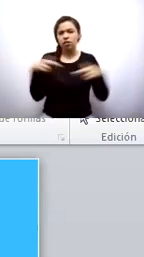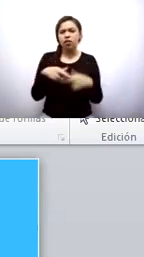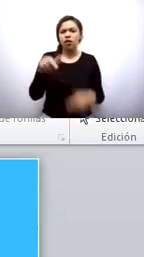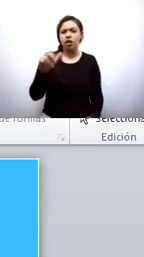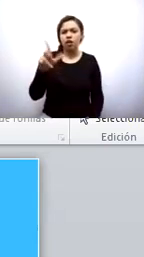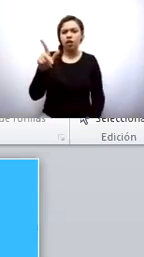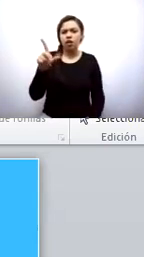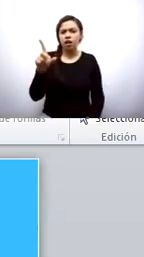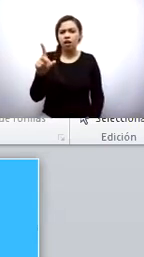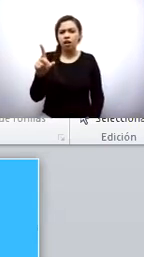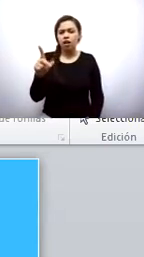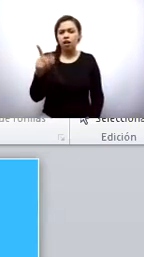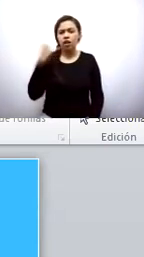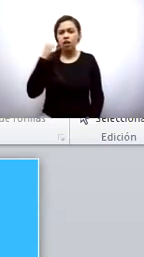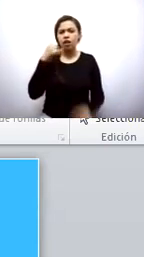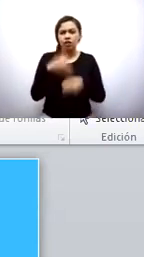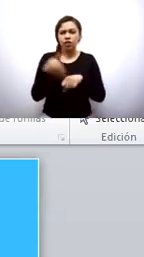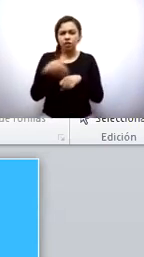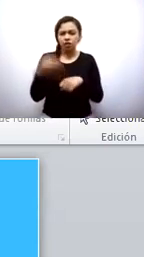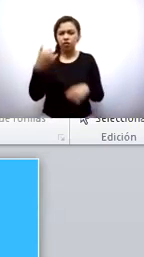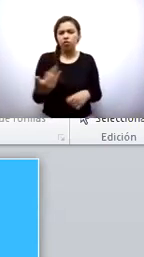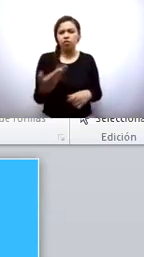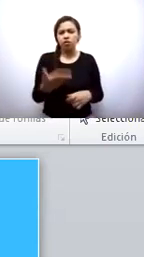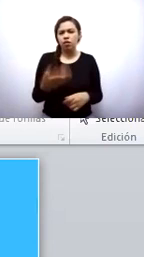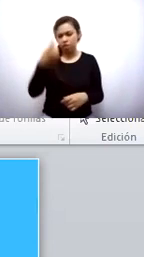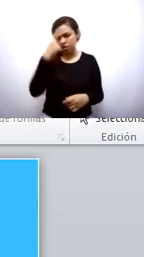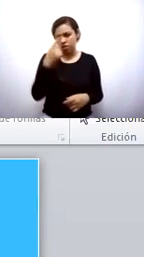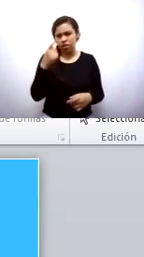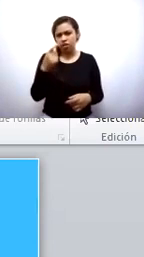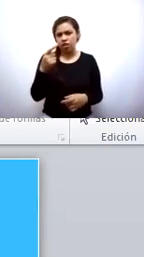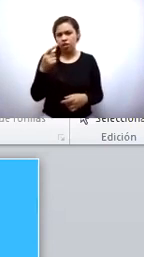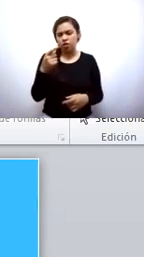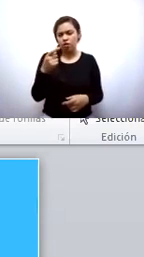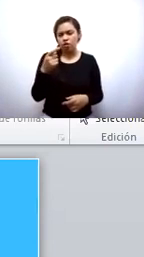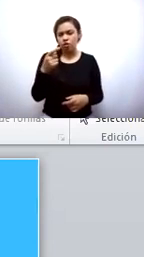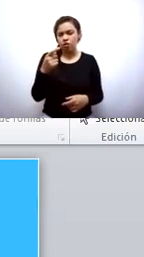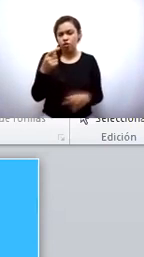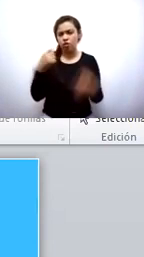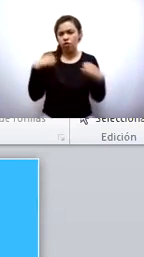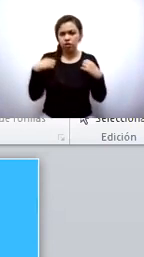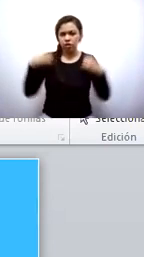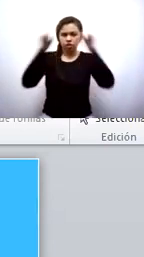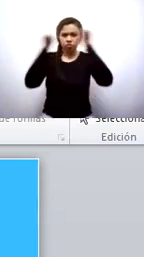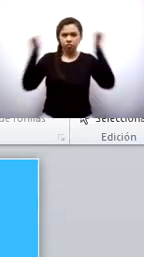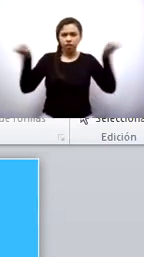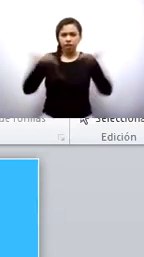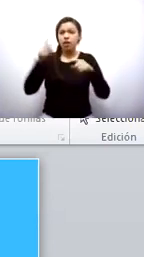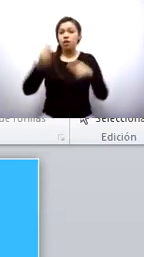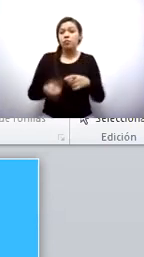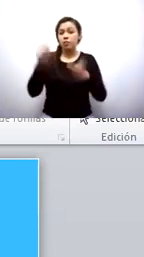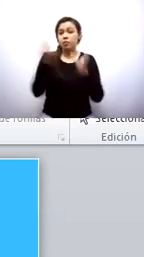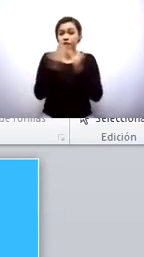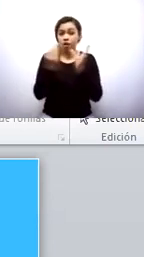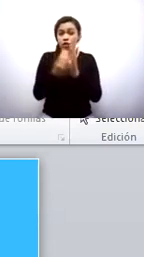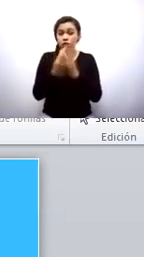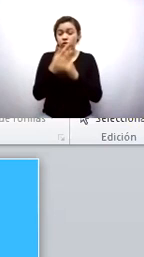un teléfono celular por medio de hilos a un gancho de ropa y con ese estuvo transmitiendo sus primeras clases. O